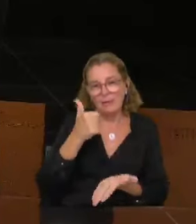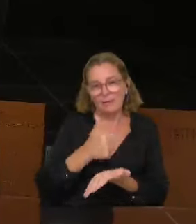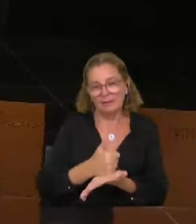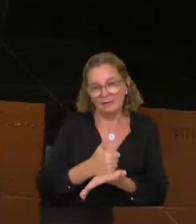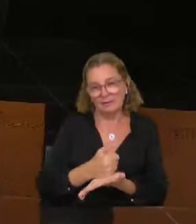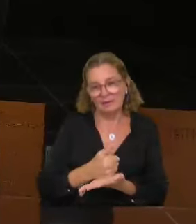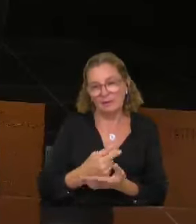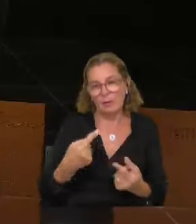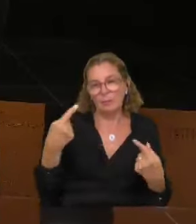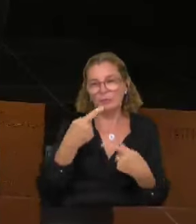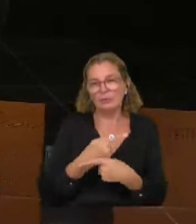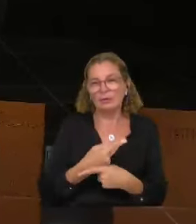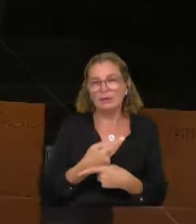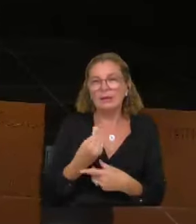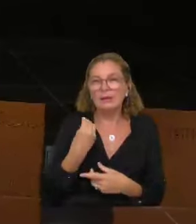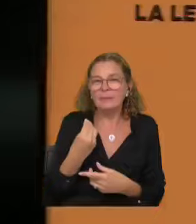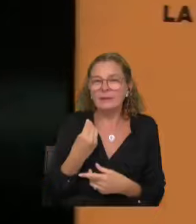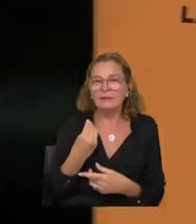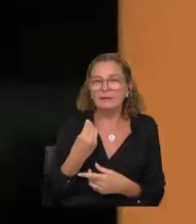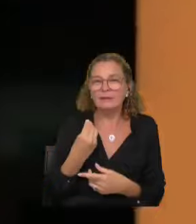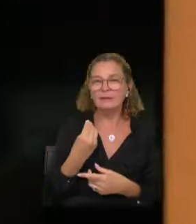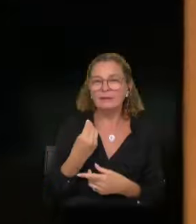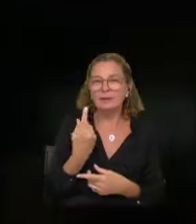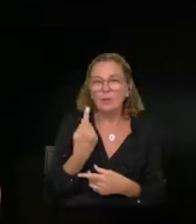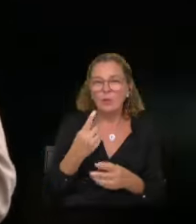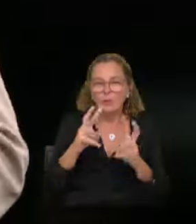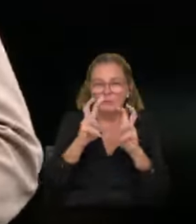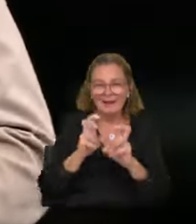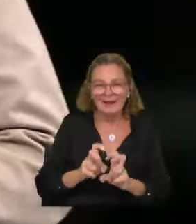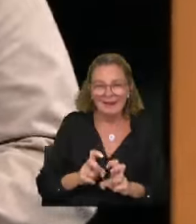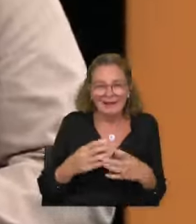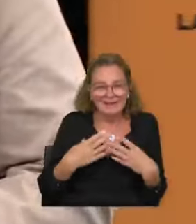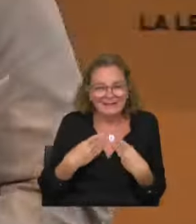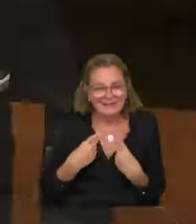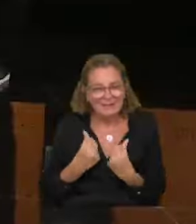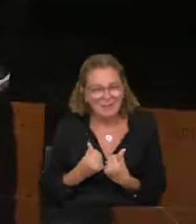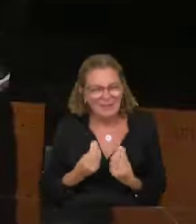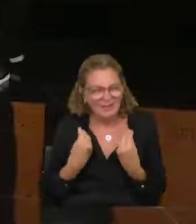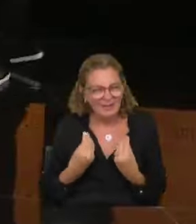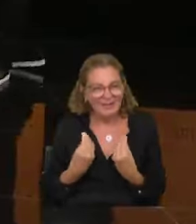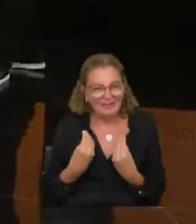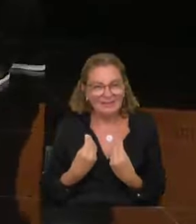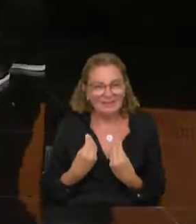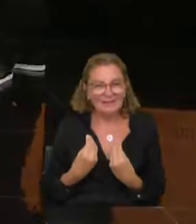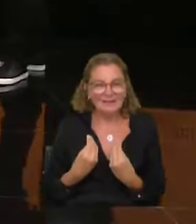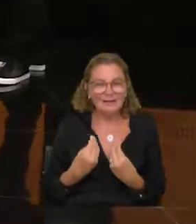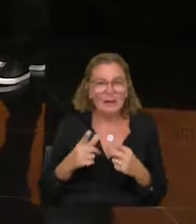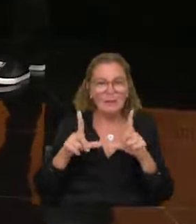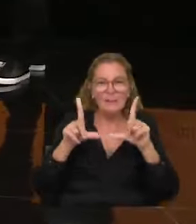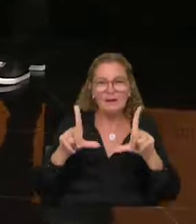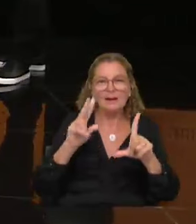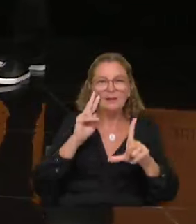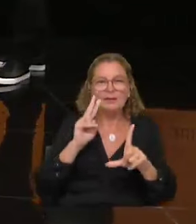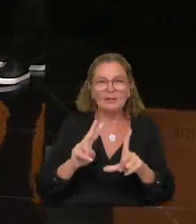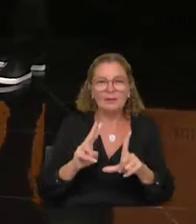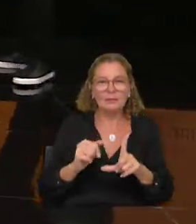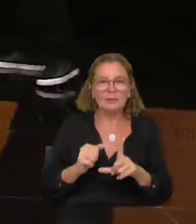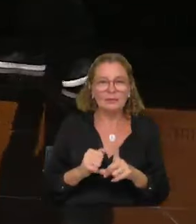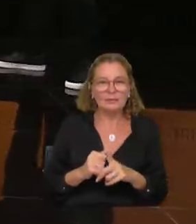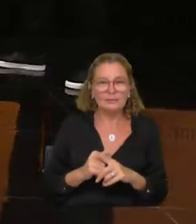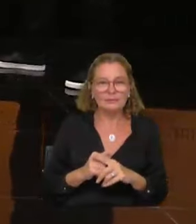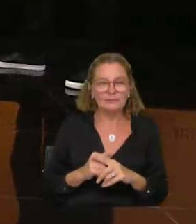oposición qué pasa con las reacciones y Qué es un análisis de sentimiento sentimiento bien eh en la en la placa siguiente lo que vamos a ver es